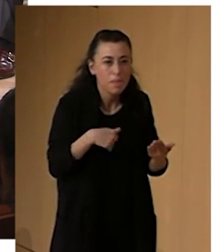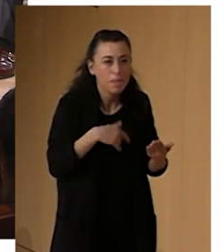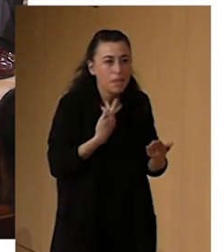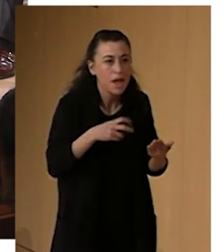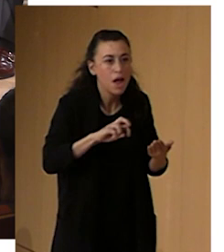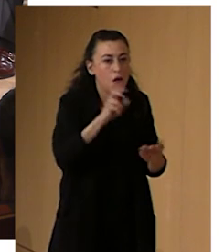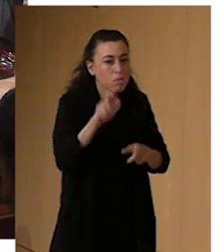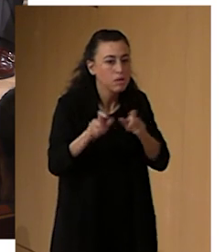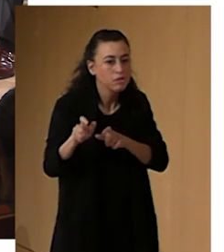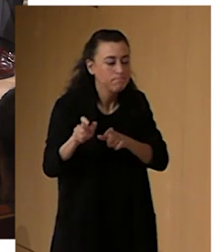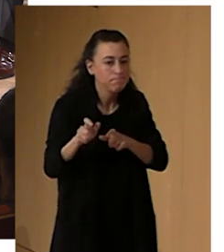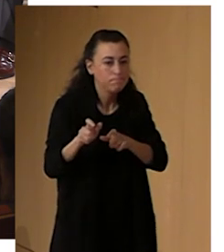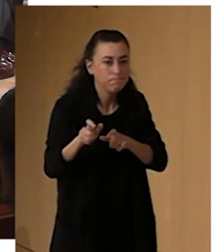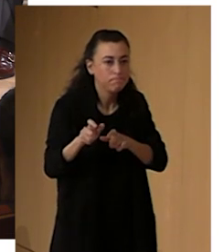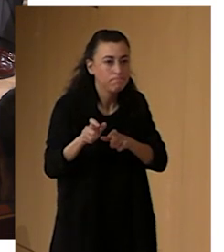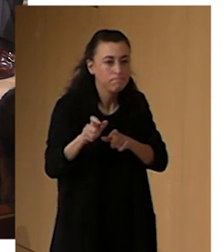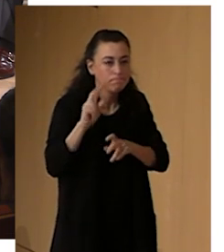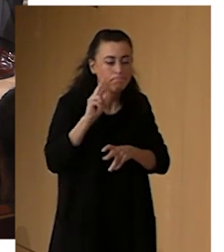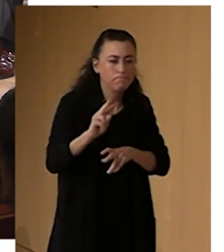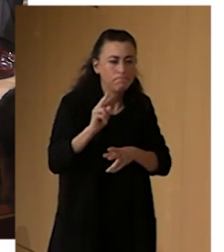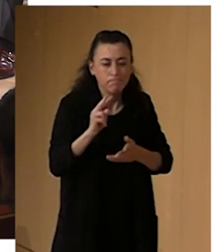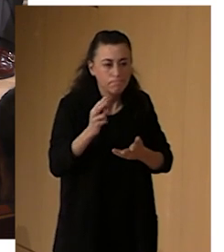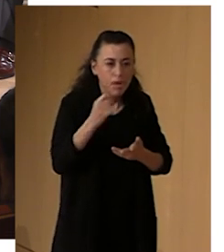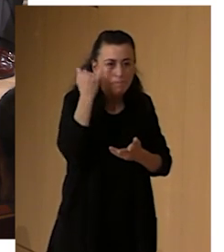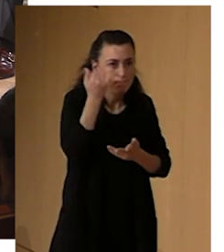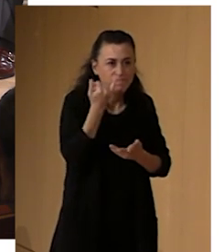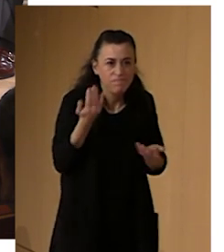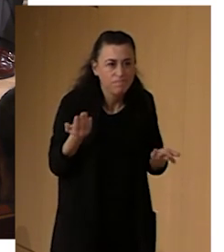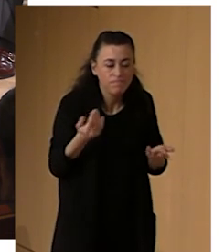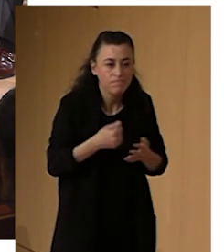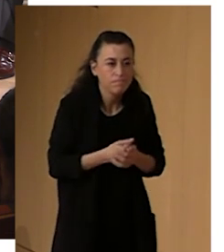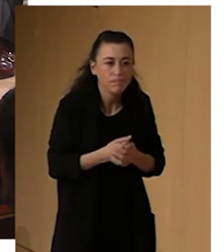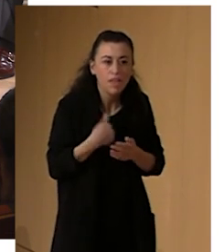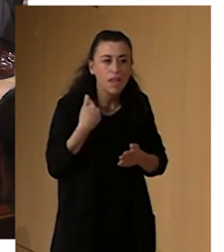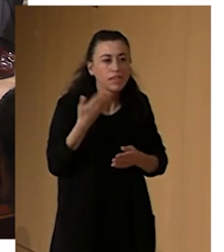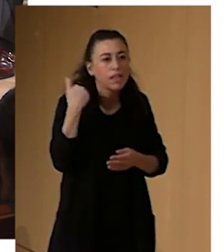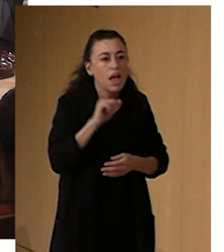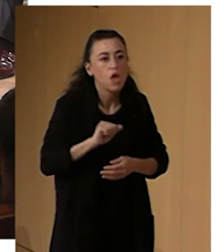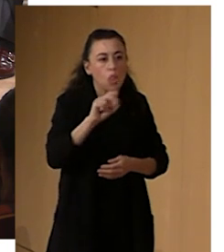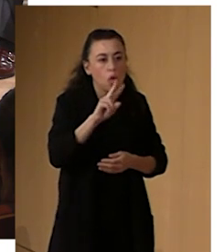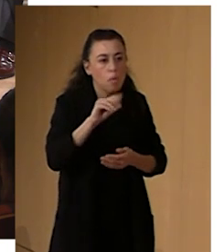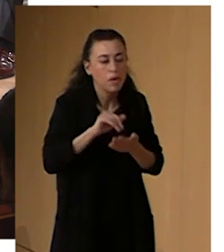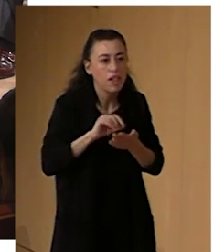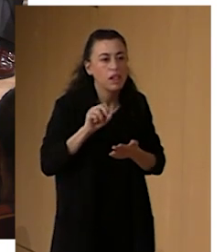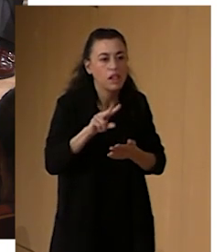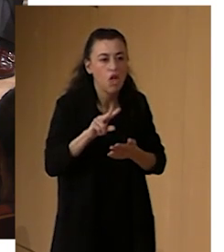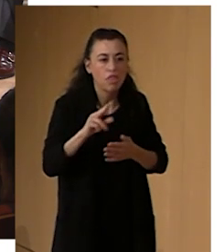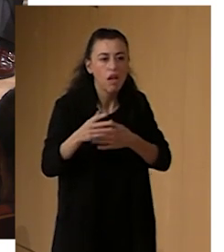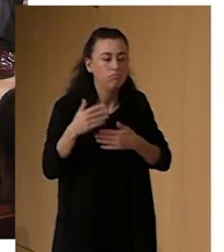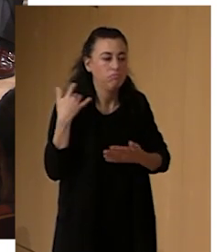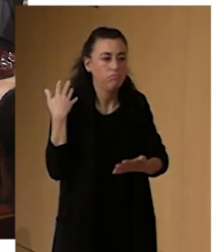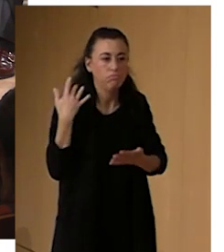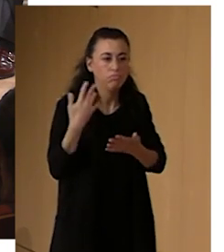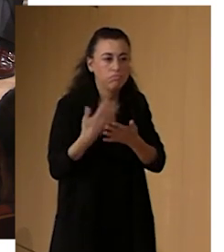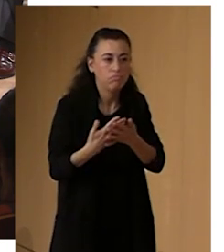no entonces pues te lo van diciendo y vas aprendendo por eso os digo que es proceso llevamos desde 2012 implantando medidas de accesibilidad Y todavía vamos